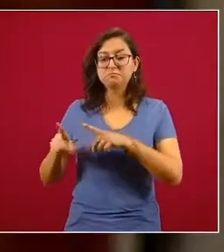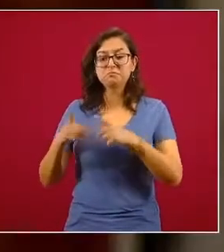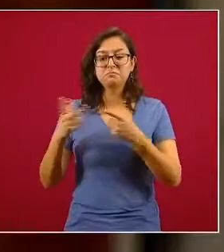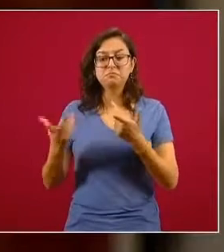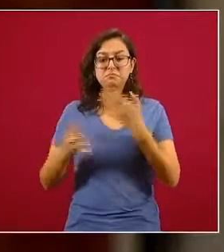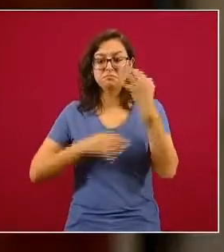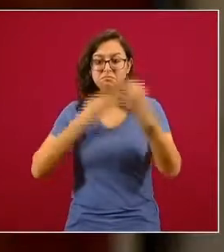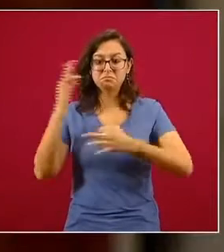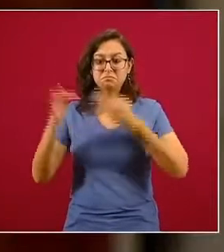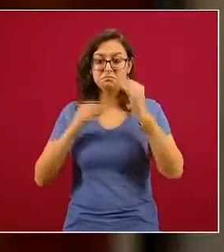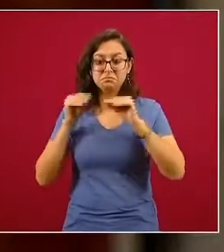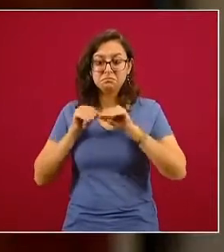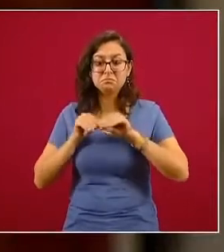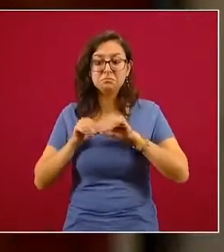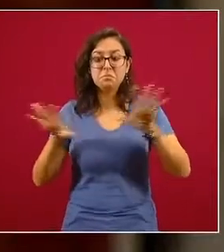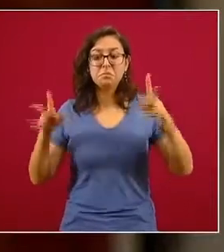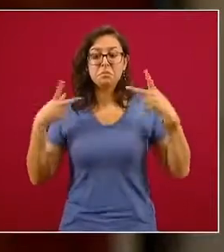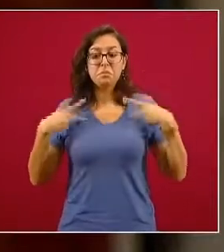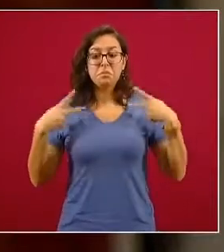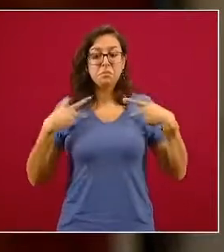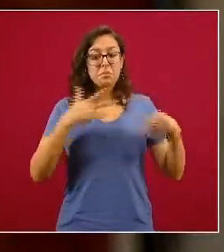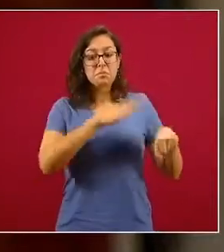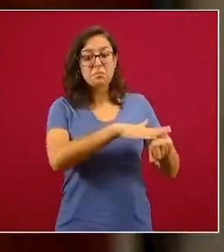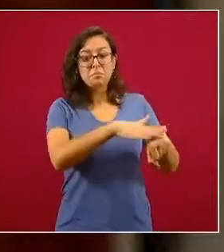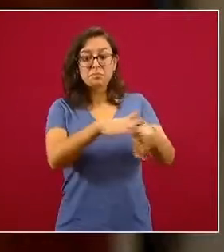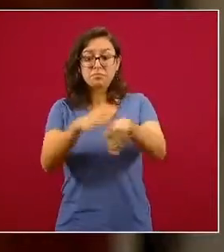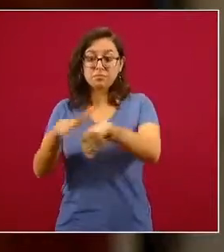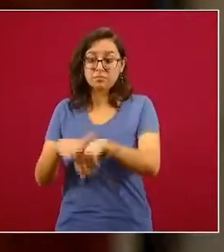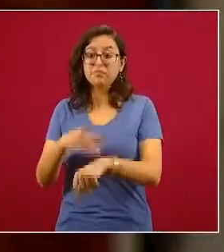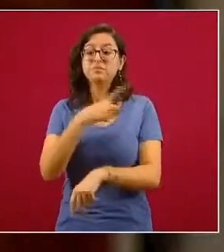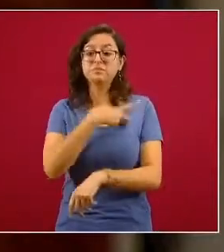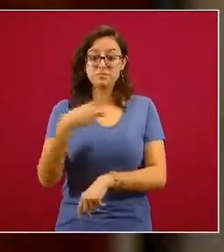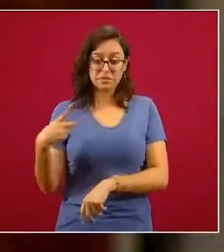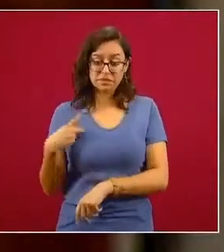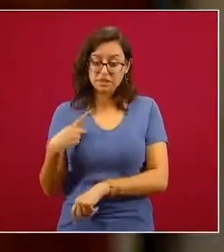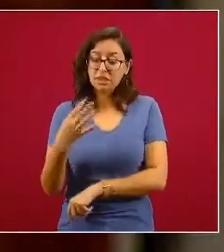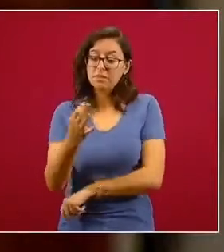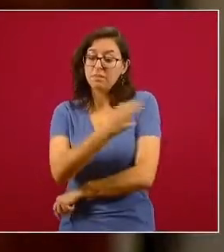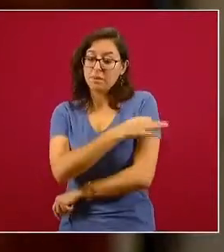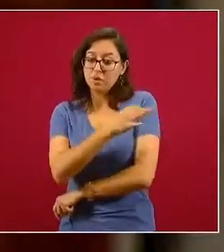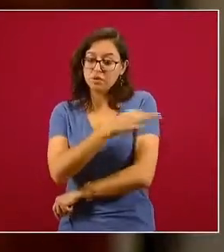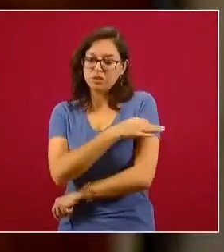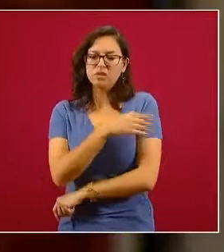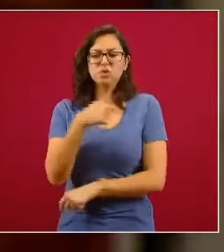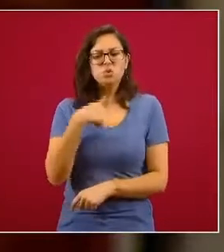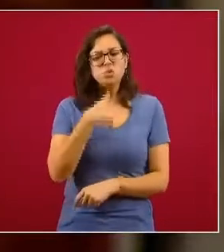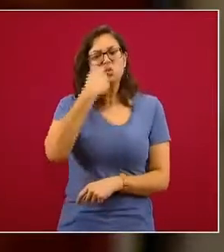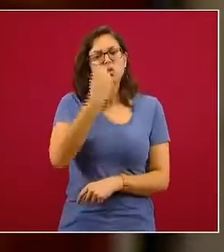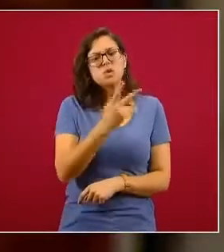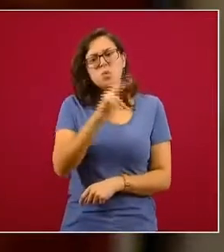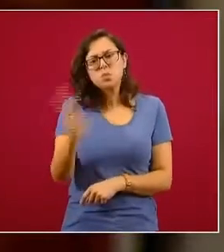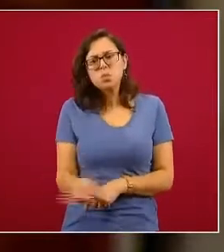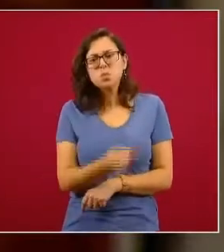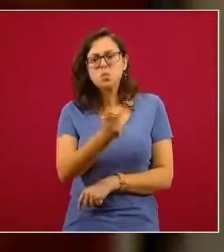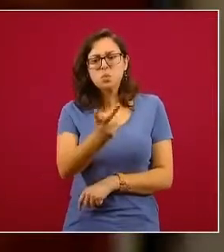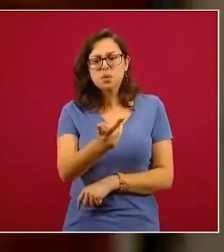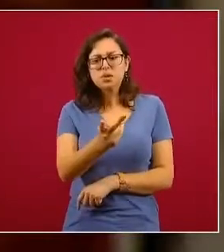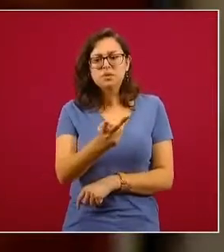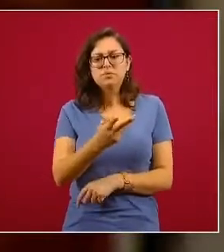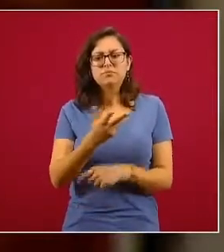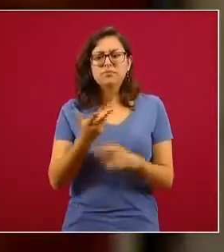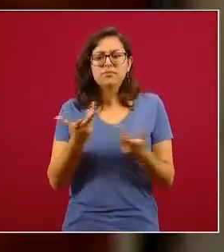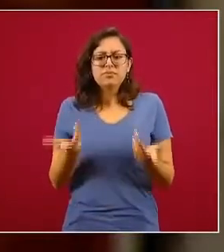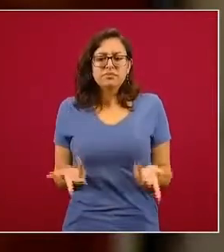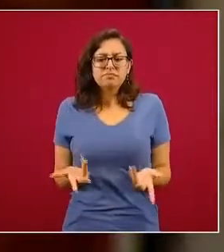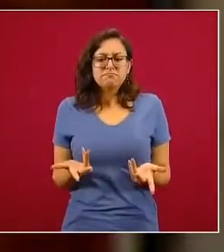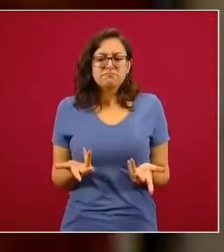una campaña para pedir a la población que se vacune. Mi pregunta es, ¿qué cambios se